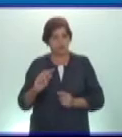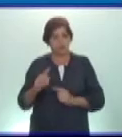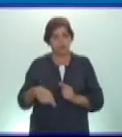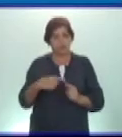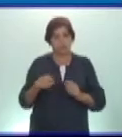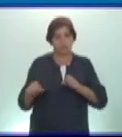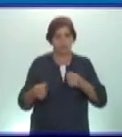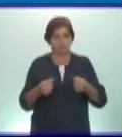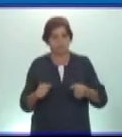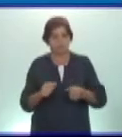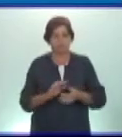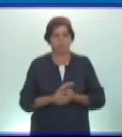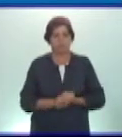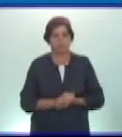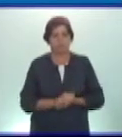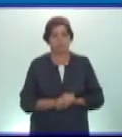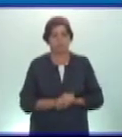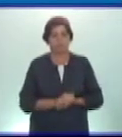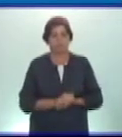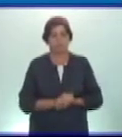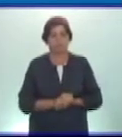actividad.